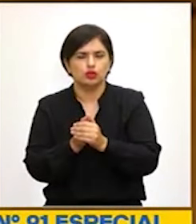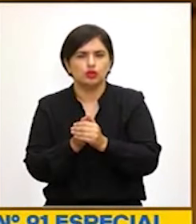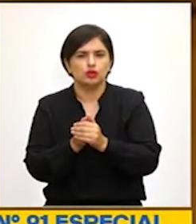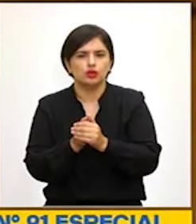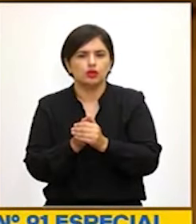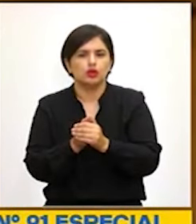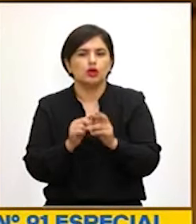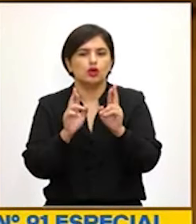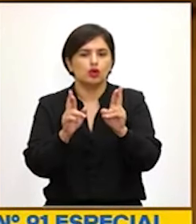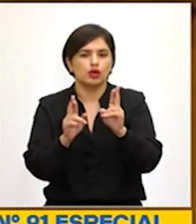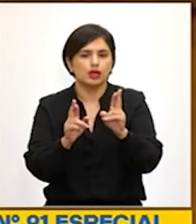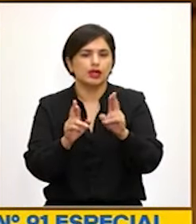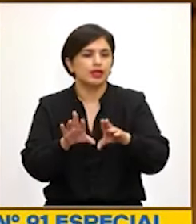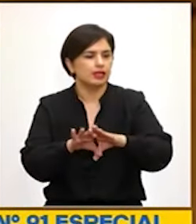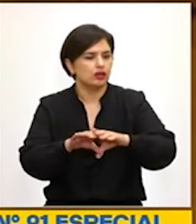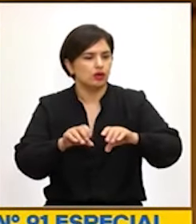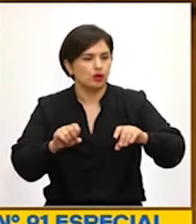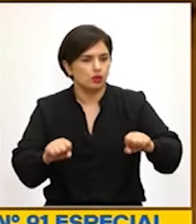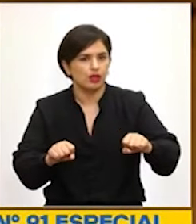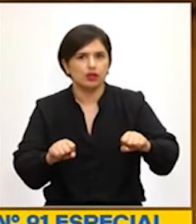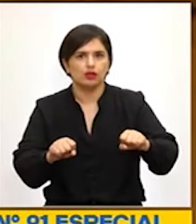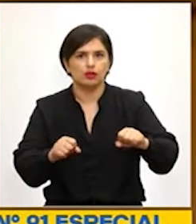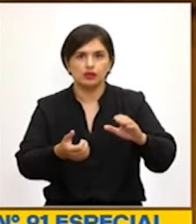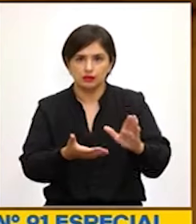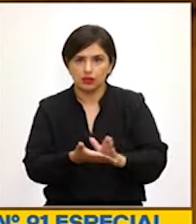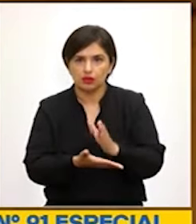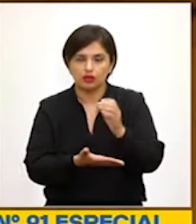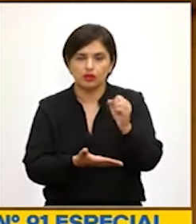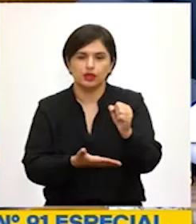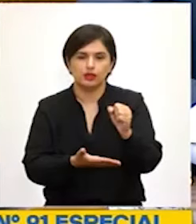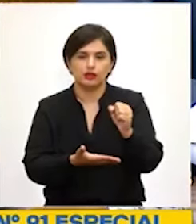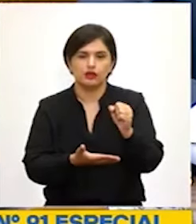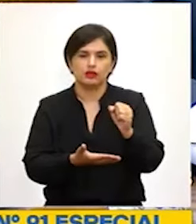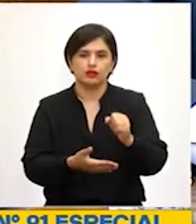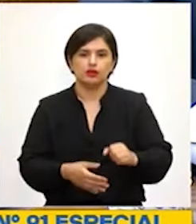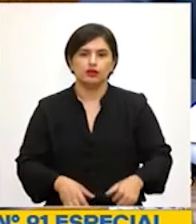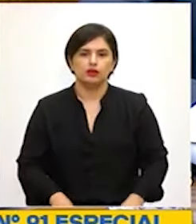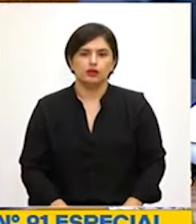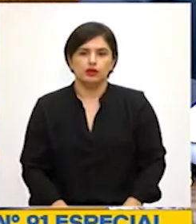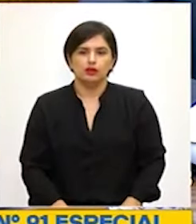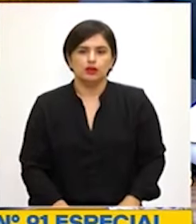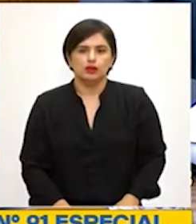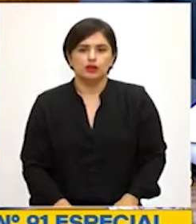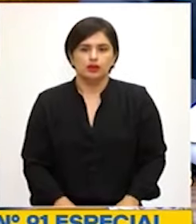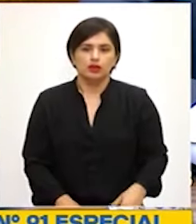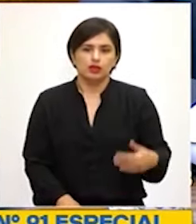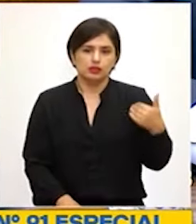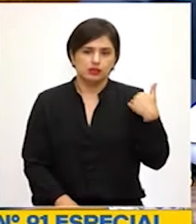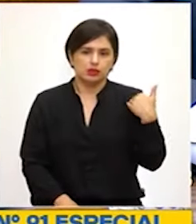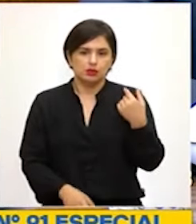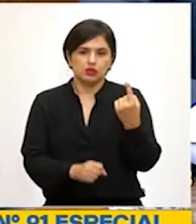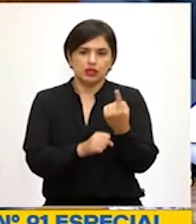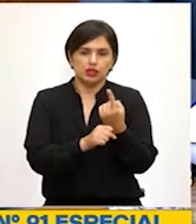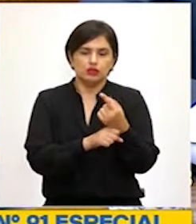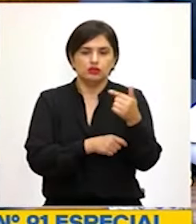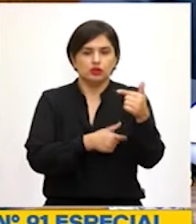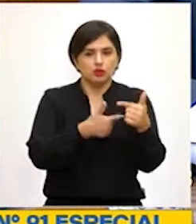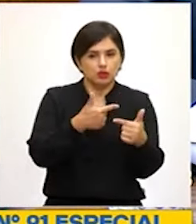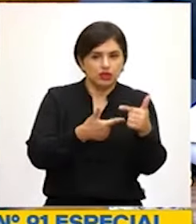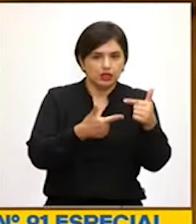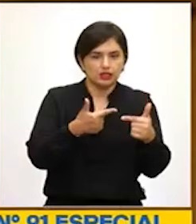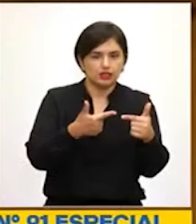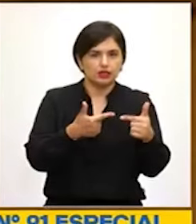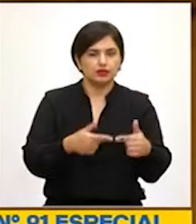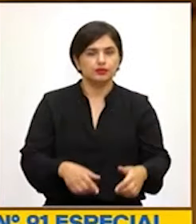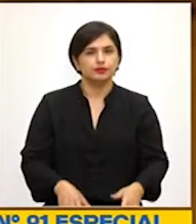espero que la gobernanza Los acuerdos que se hayan llegado Más allá de toda la discusión política que hay Respecto a los actores que hay detrás o las manchas que tiene detrás no